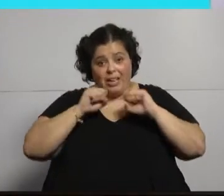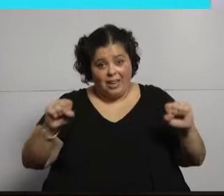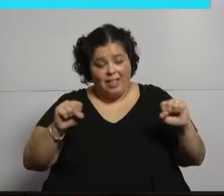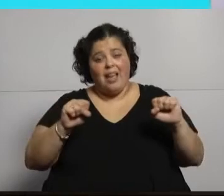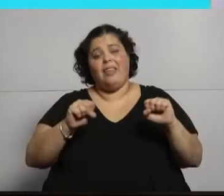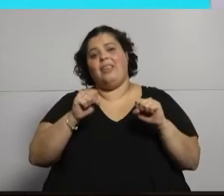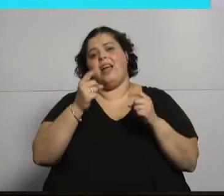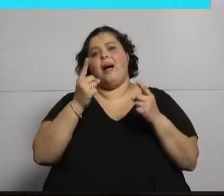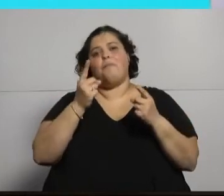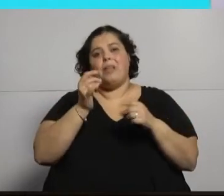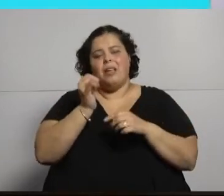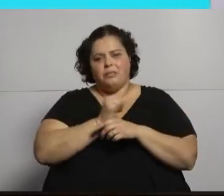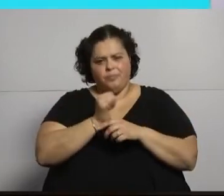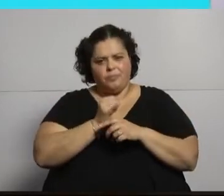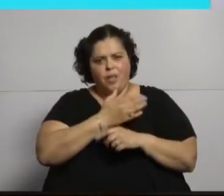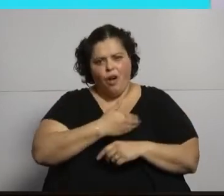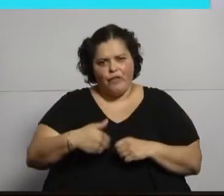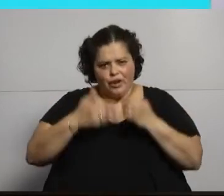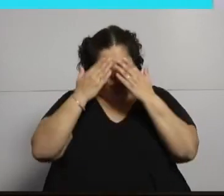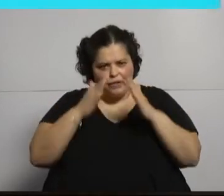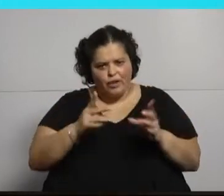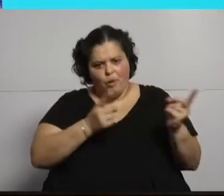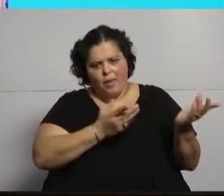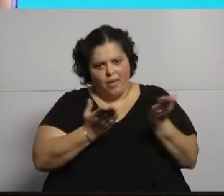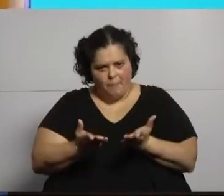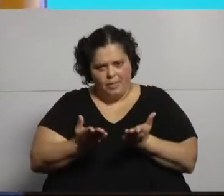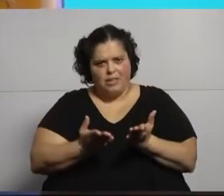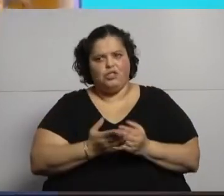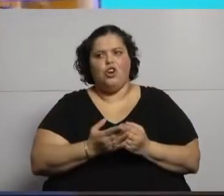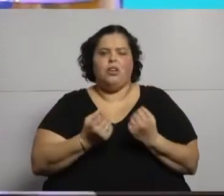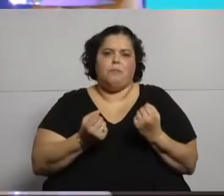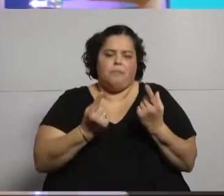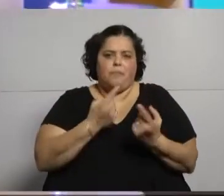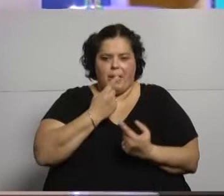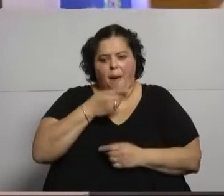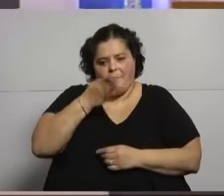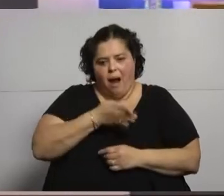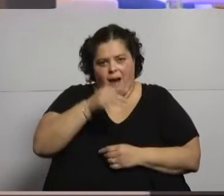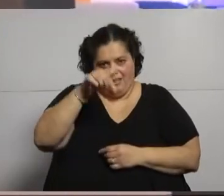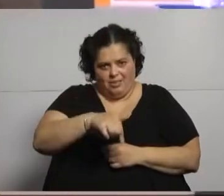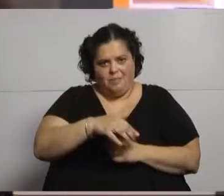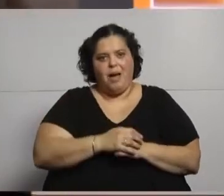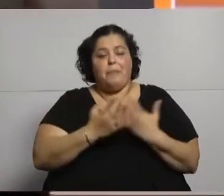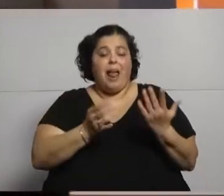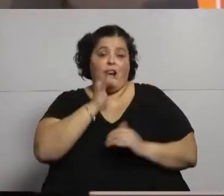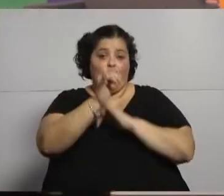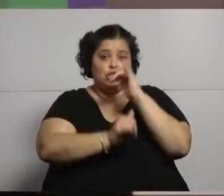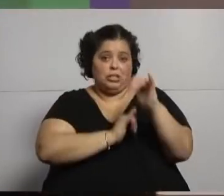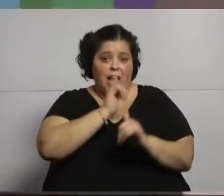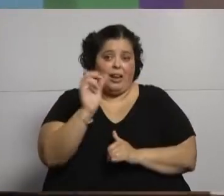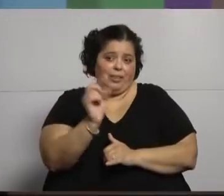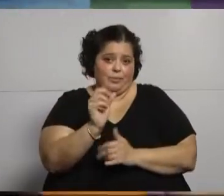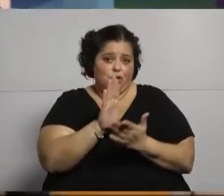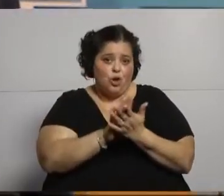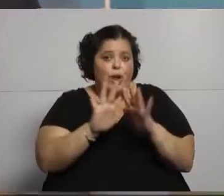Abierto, que participa y que bueno, me hace llegar esta inquietud para poder contarles un poco cómo venimos trabajando desde